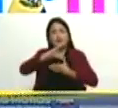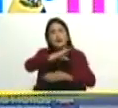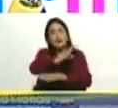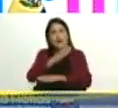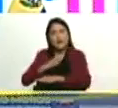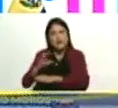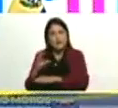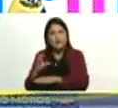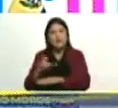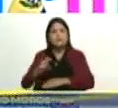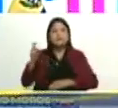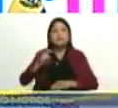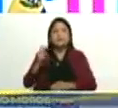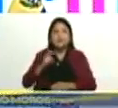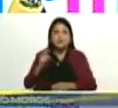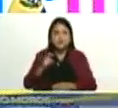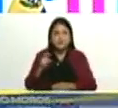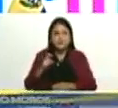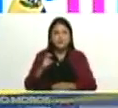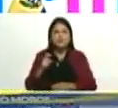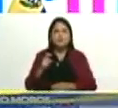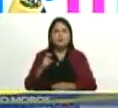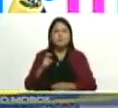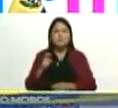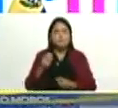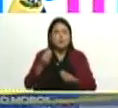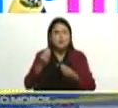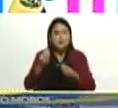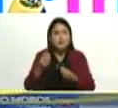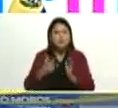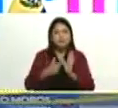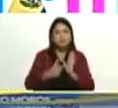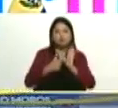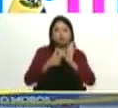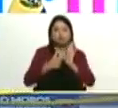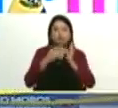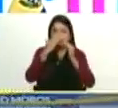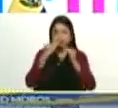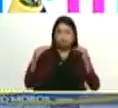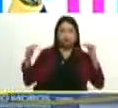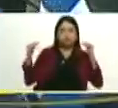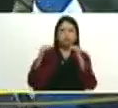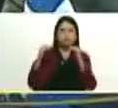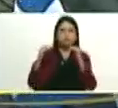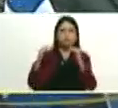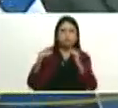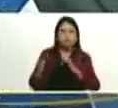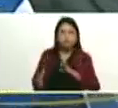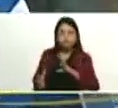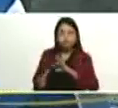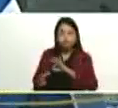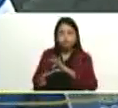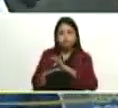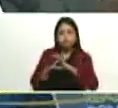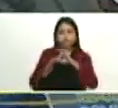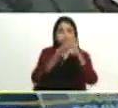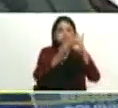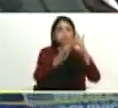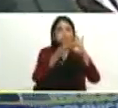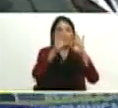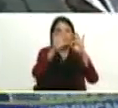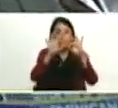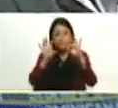altura, al nivel de ese mundo que está naciendo, y presentarse como un bloque unitario, con